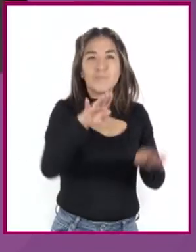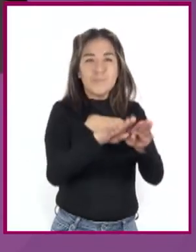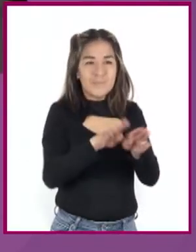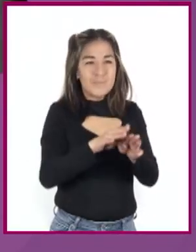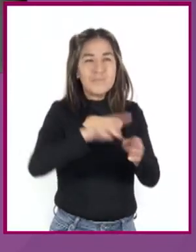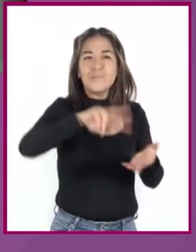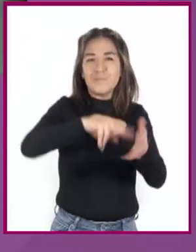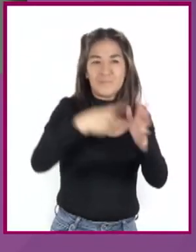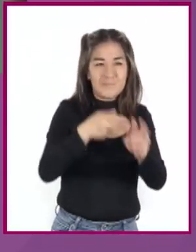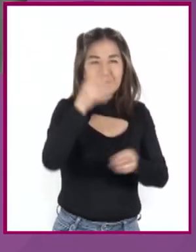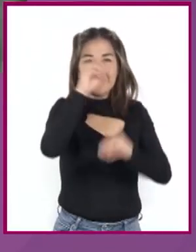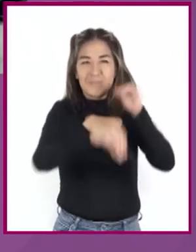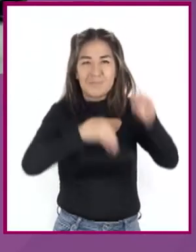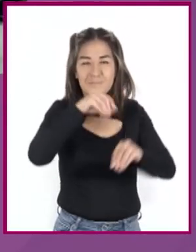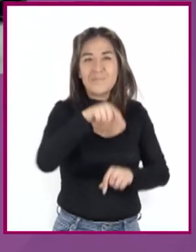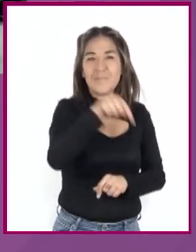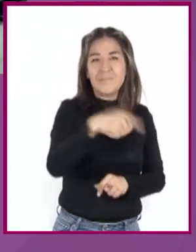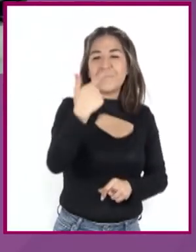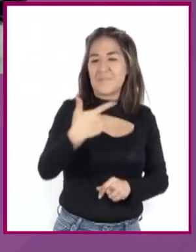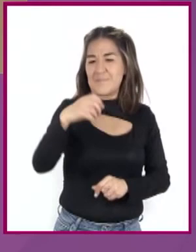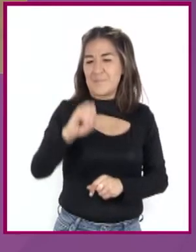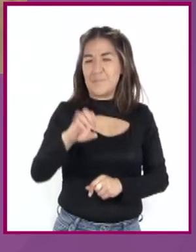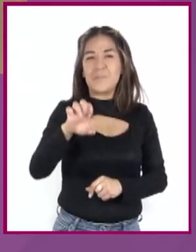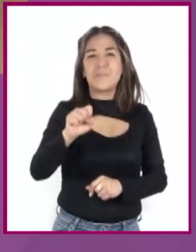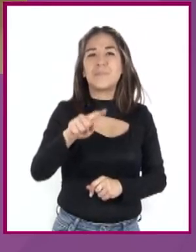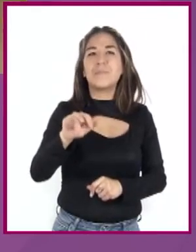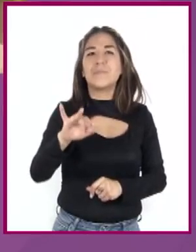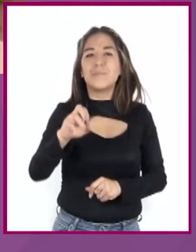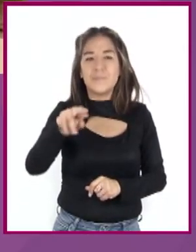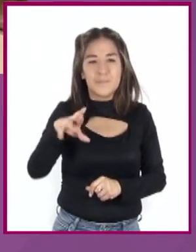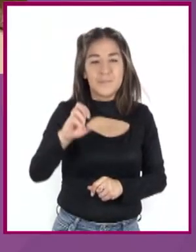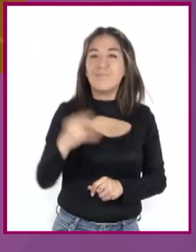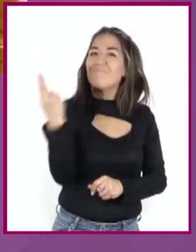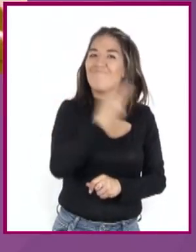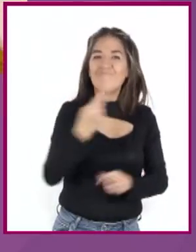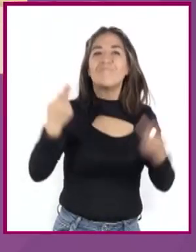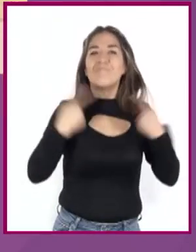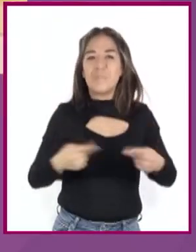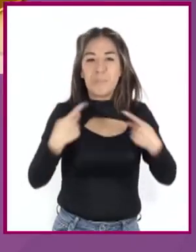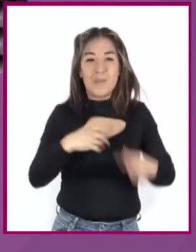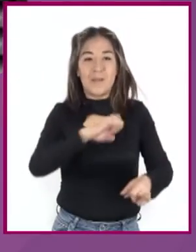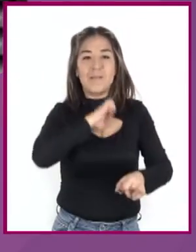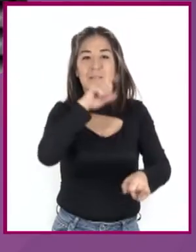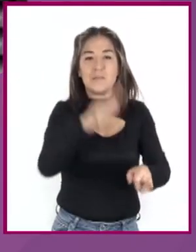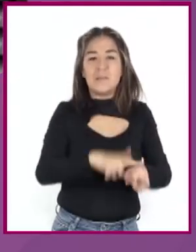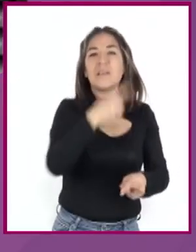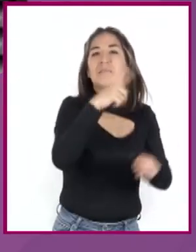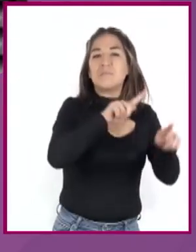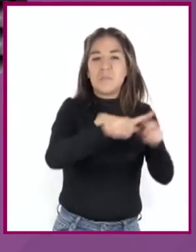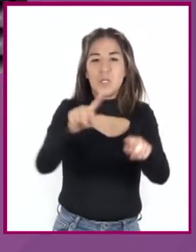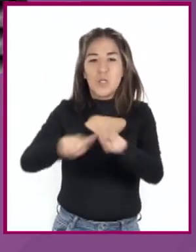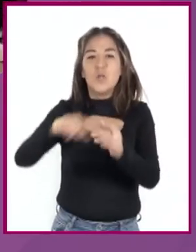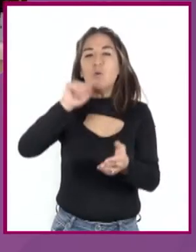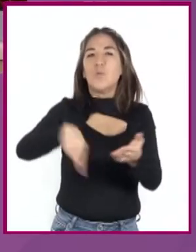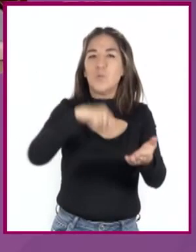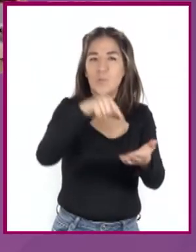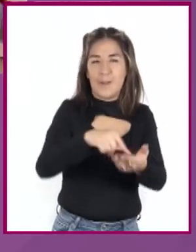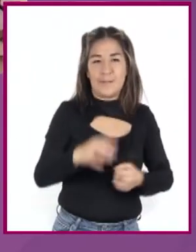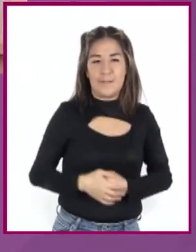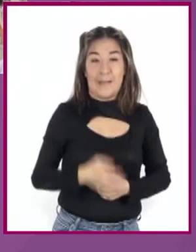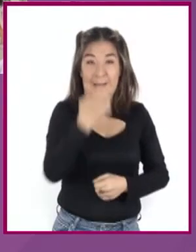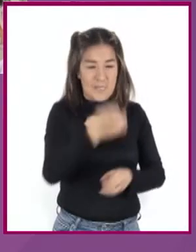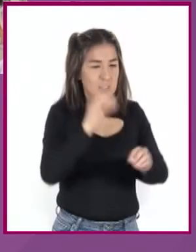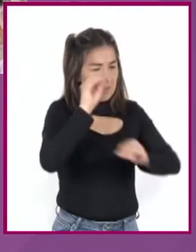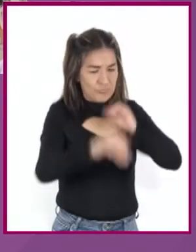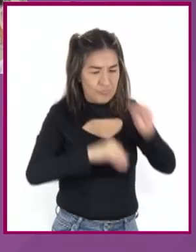satélite geoestacionario se necesita de la participación e interacción de especialistas de diferentes áreas. En el